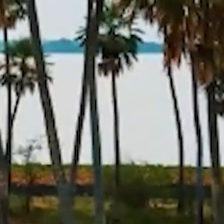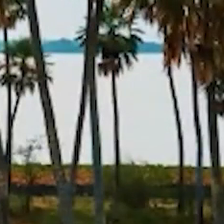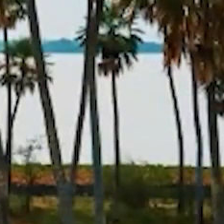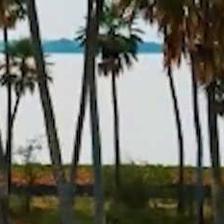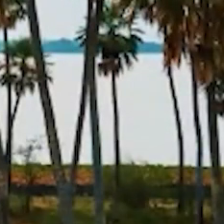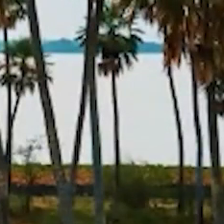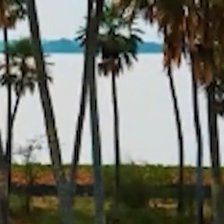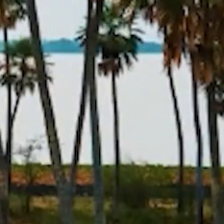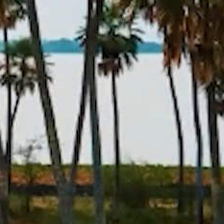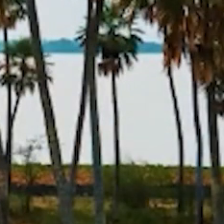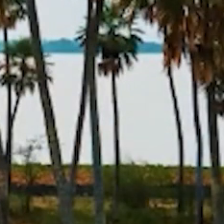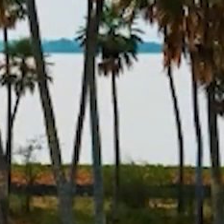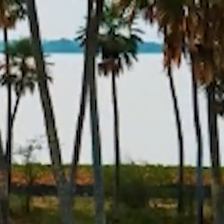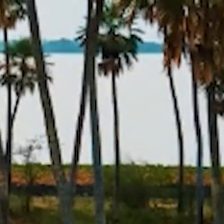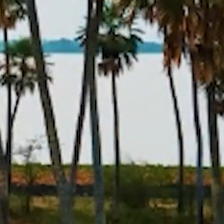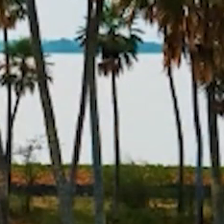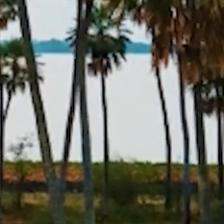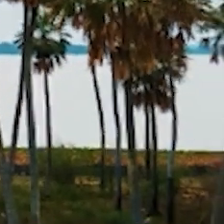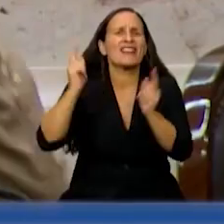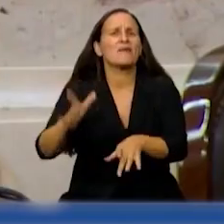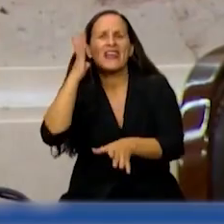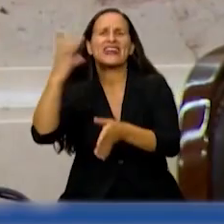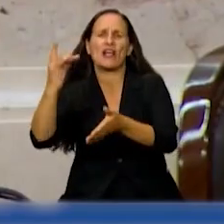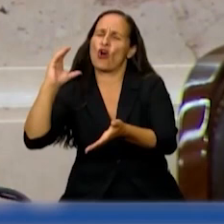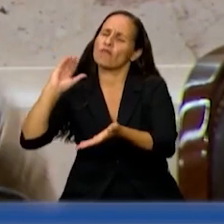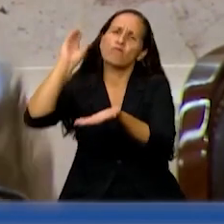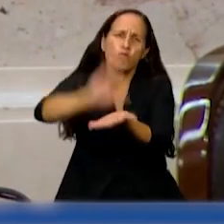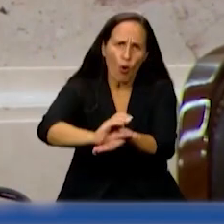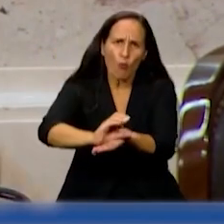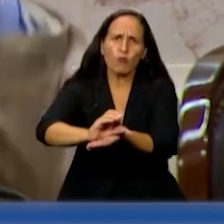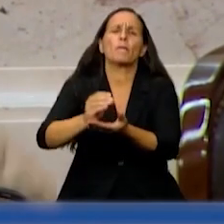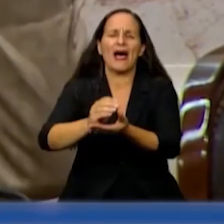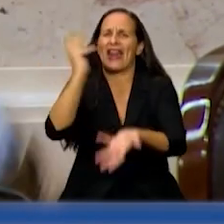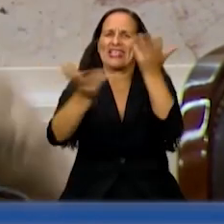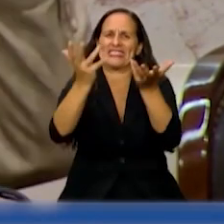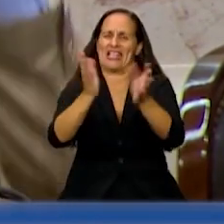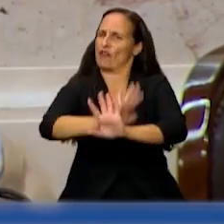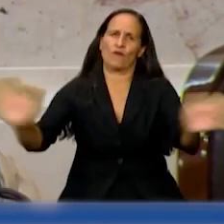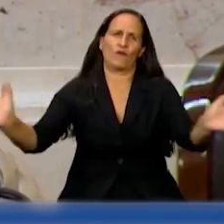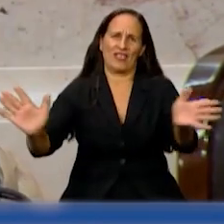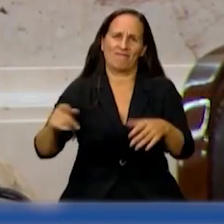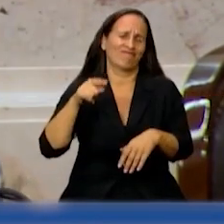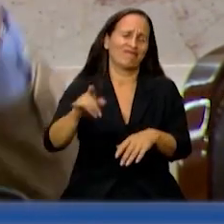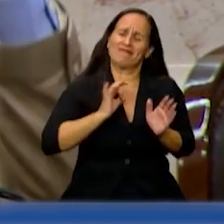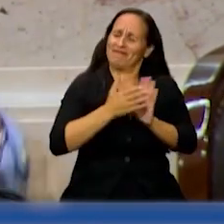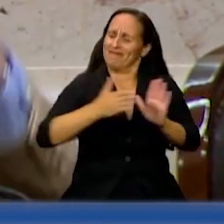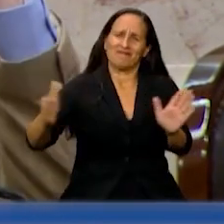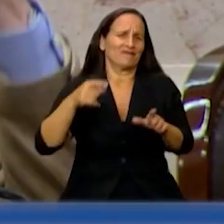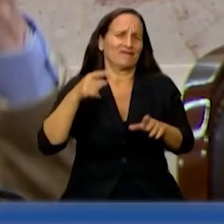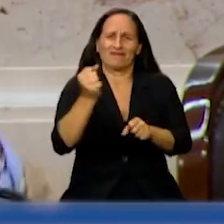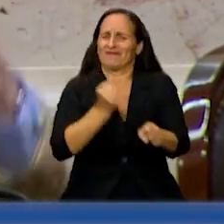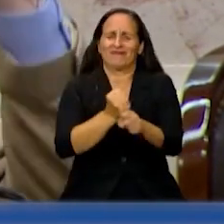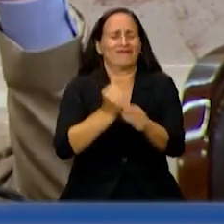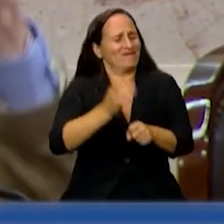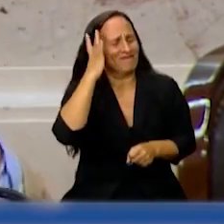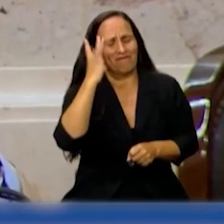de parques nacionales y récord en inversiones contra incendios. Es una gestión histórica y nosotros